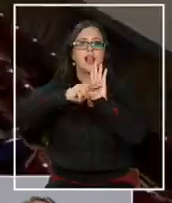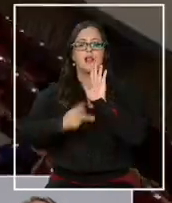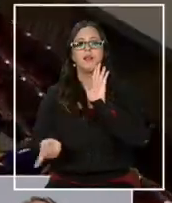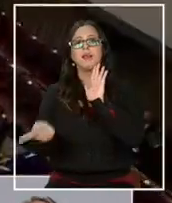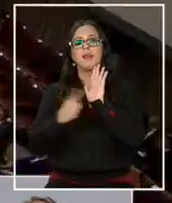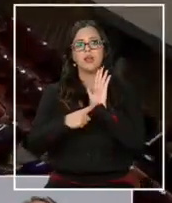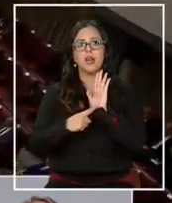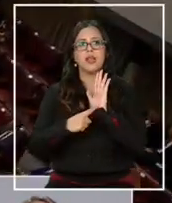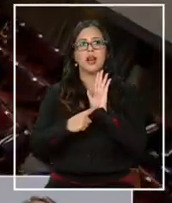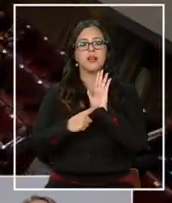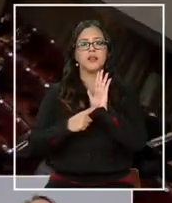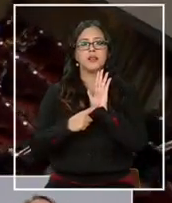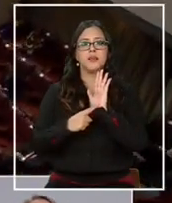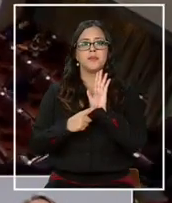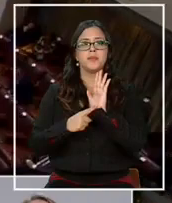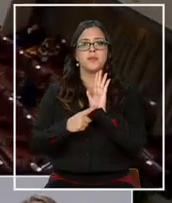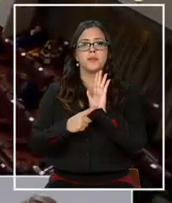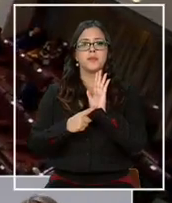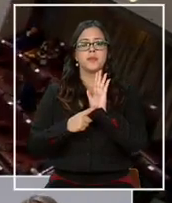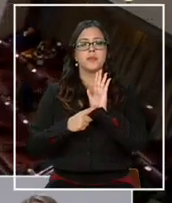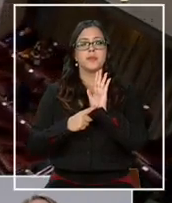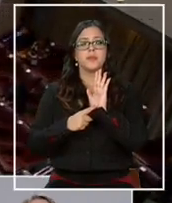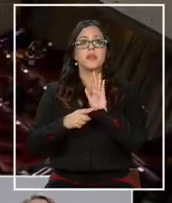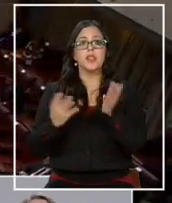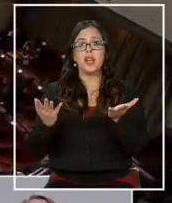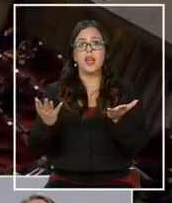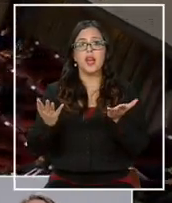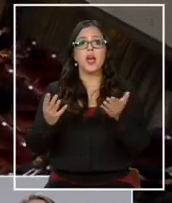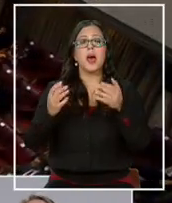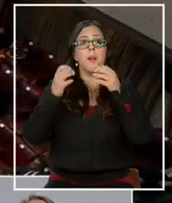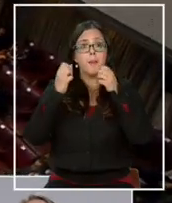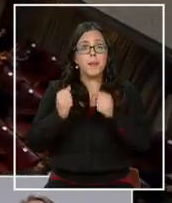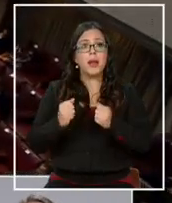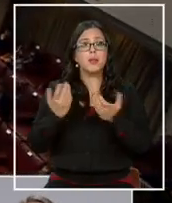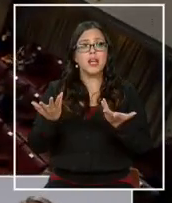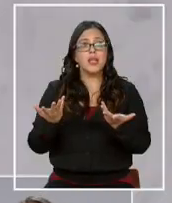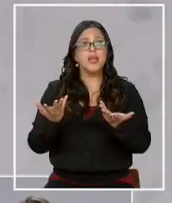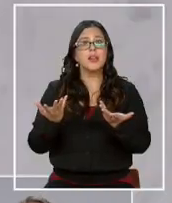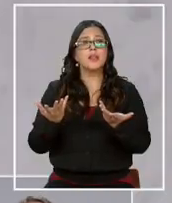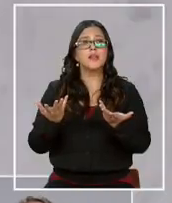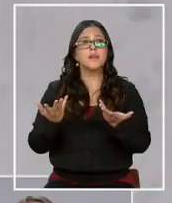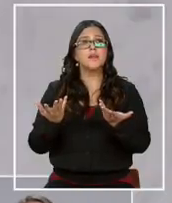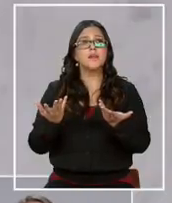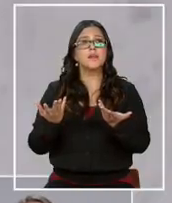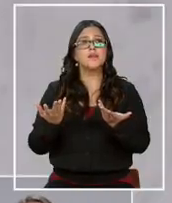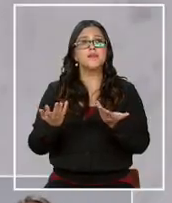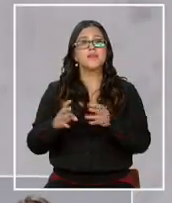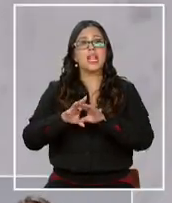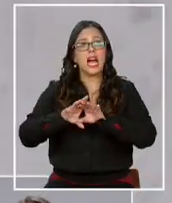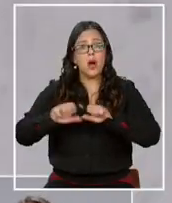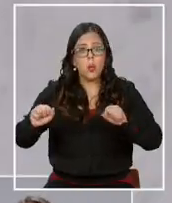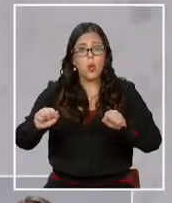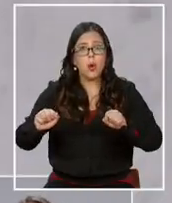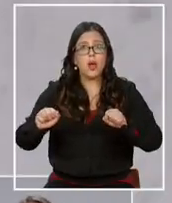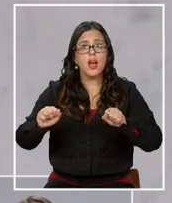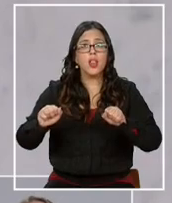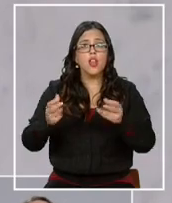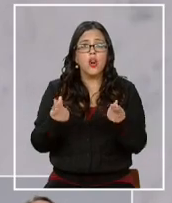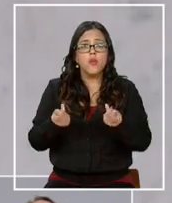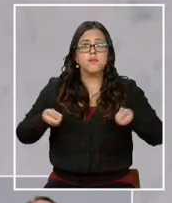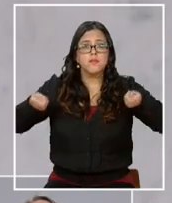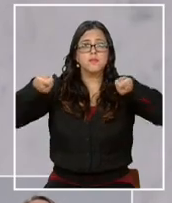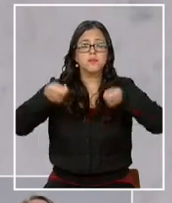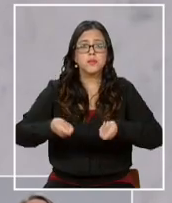tributaria, de modo de conciliar las herramientas para financiar